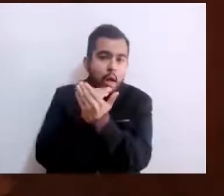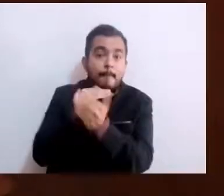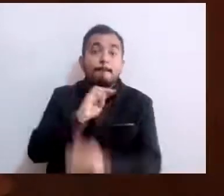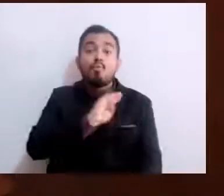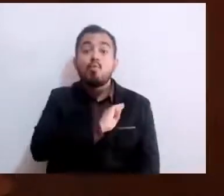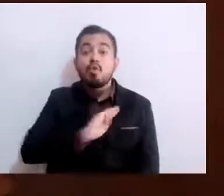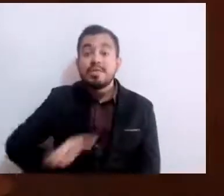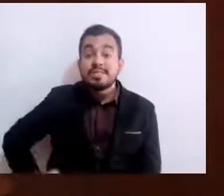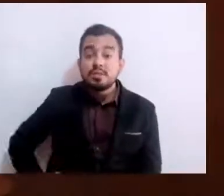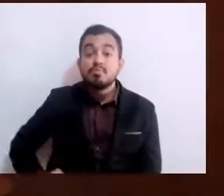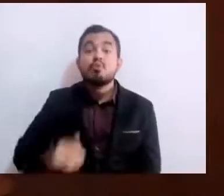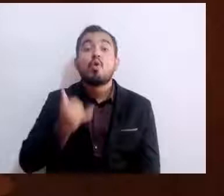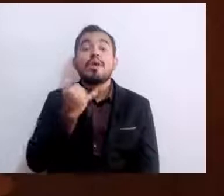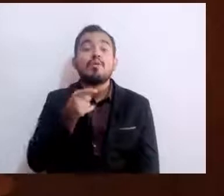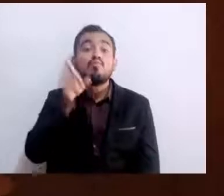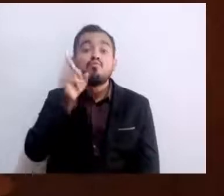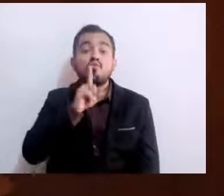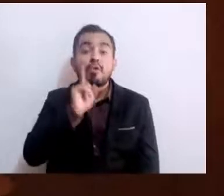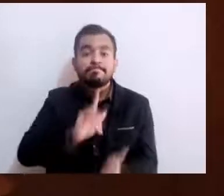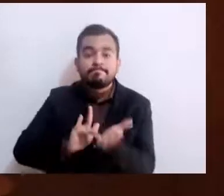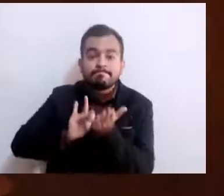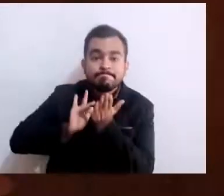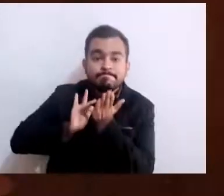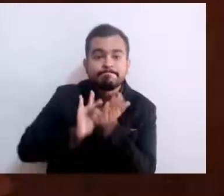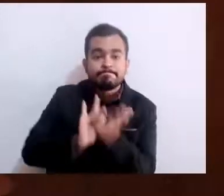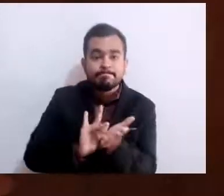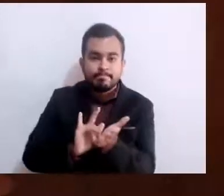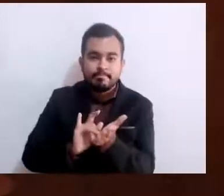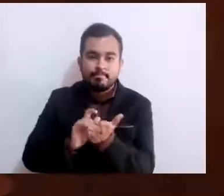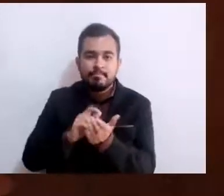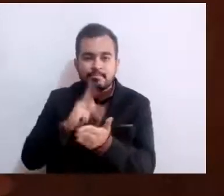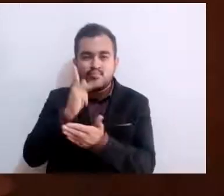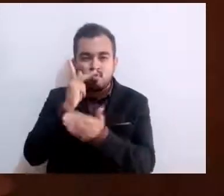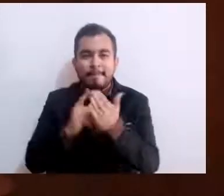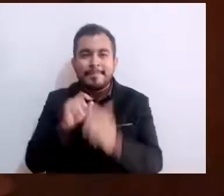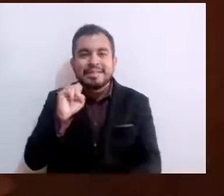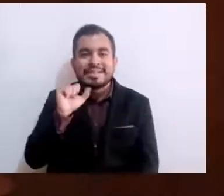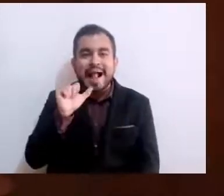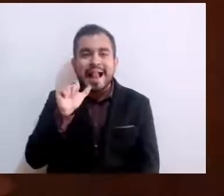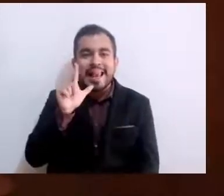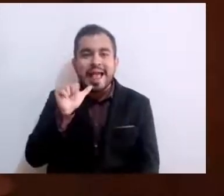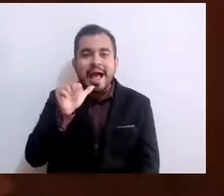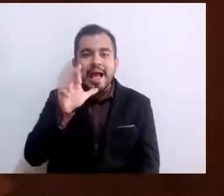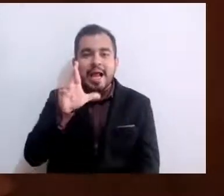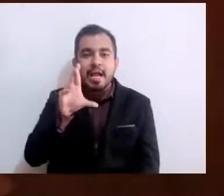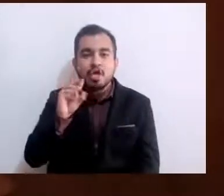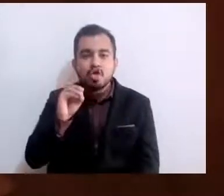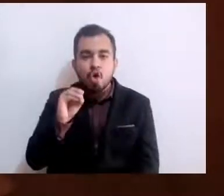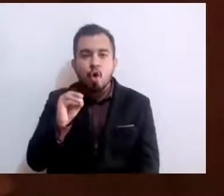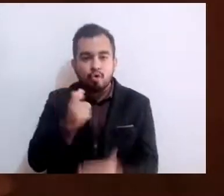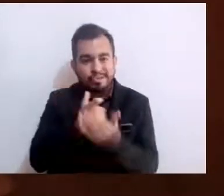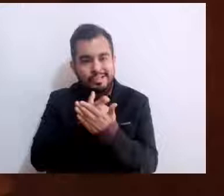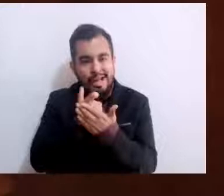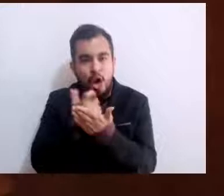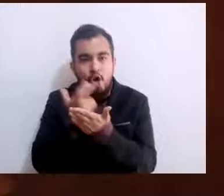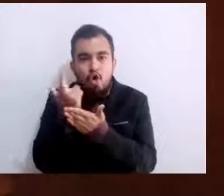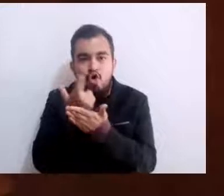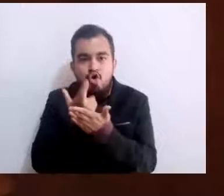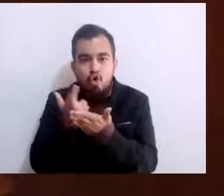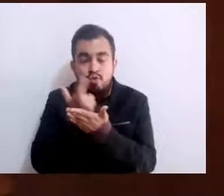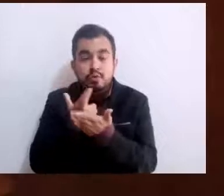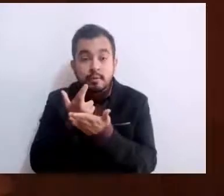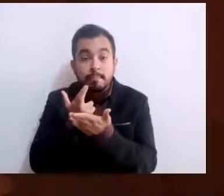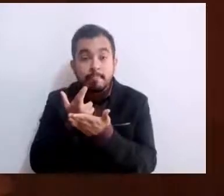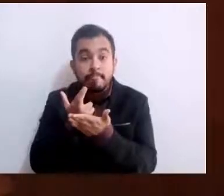beneficiadas de este programa Salario Rosa, y cuántas pudieron cambiar